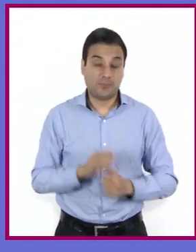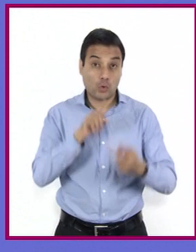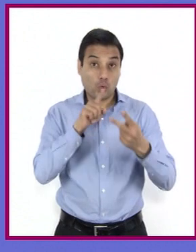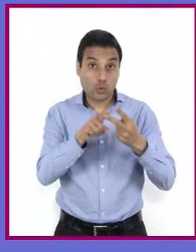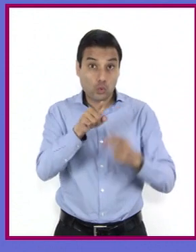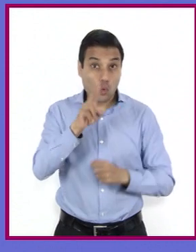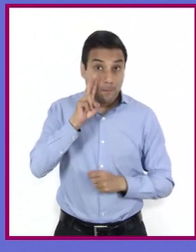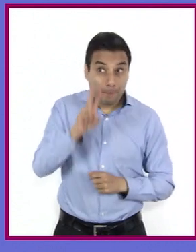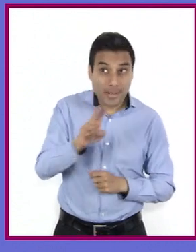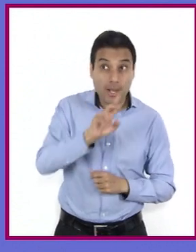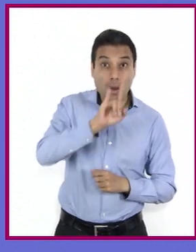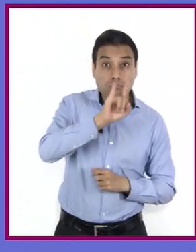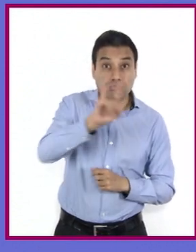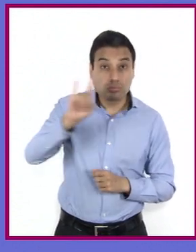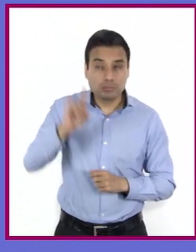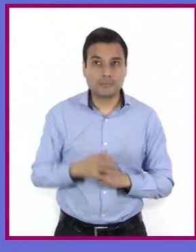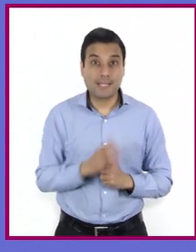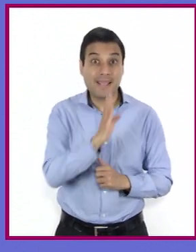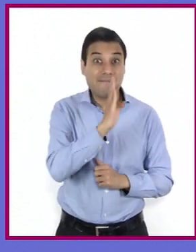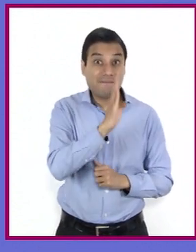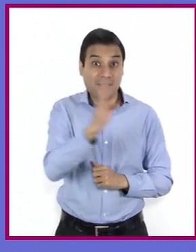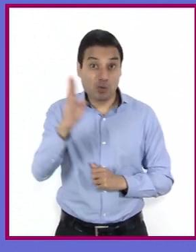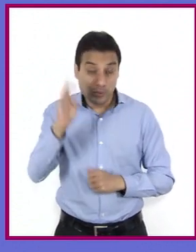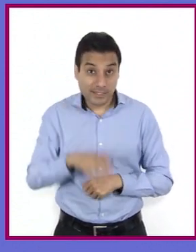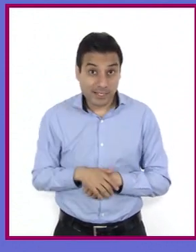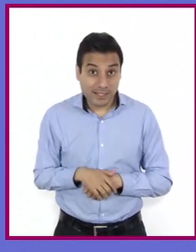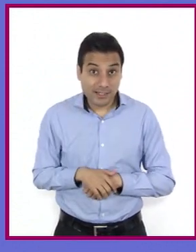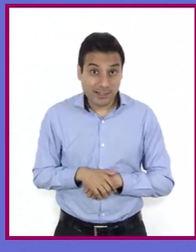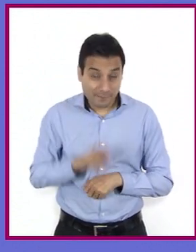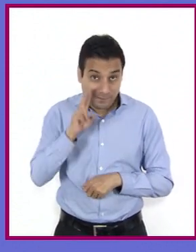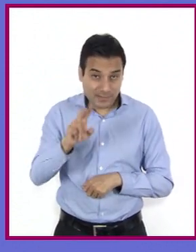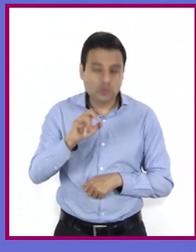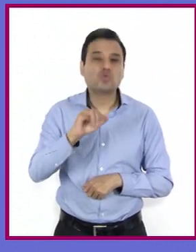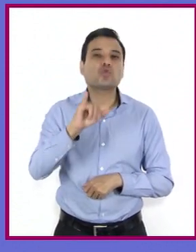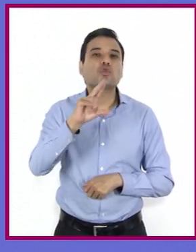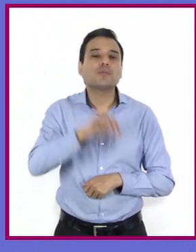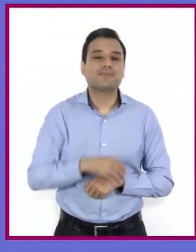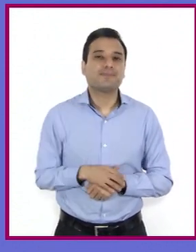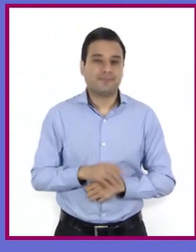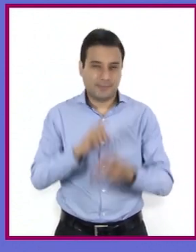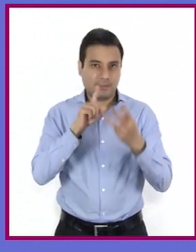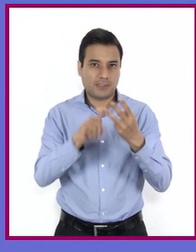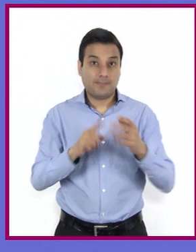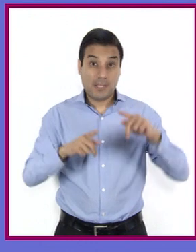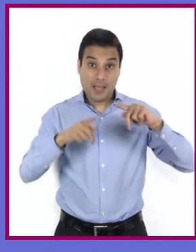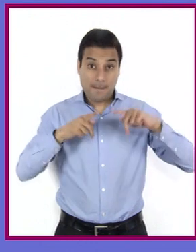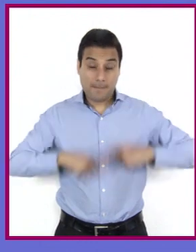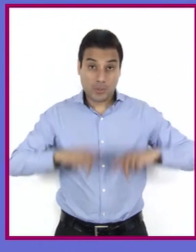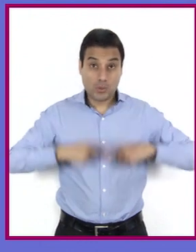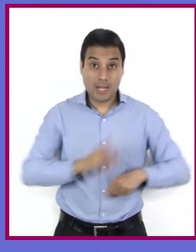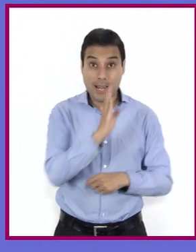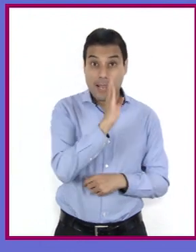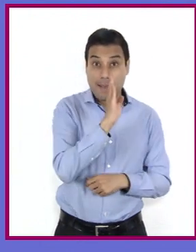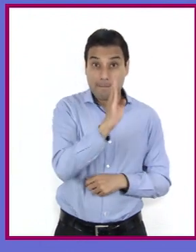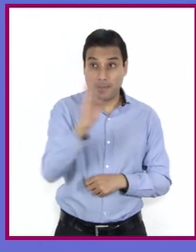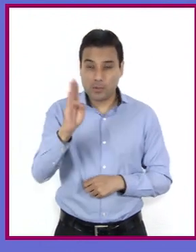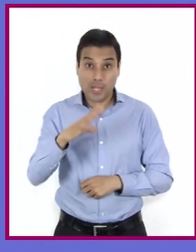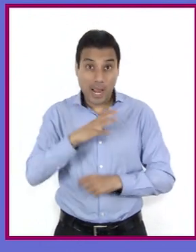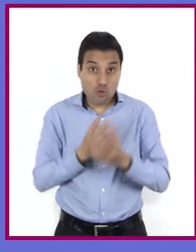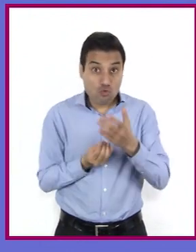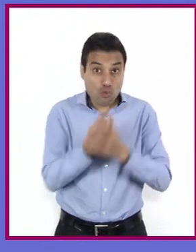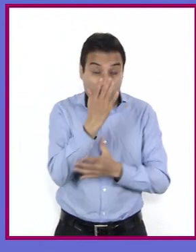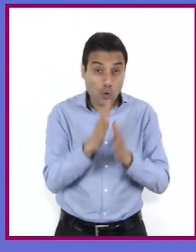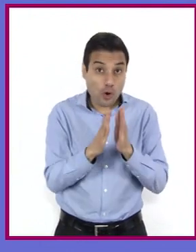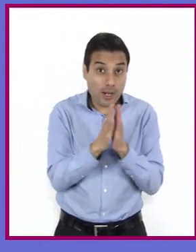que promueve el uso de la biblioteca escolar? 3. ¿El personal de la biblioteca promueve materiales nuevos de